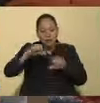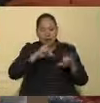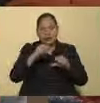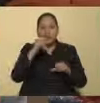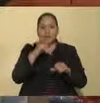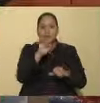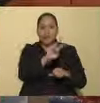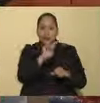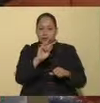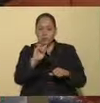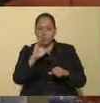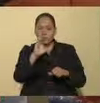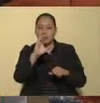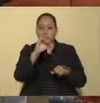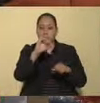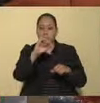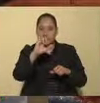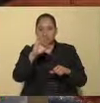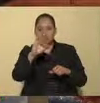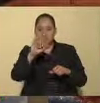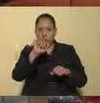que es